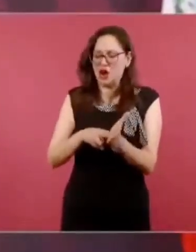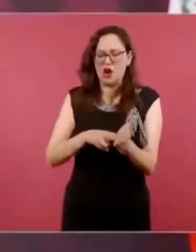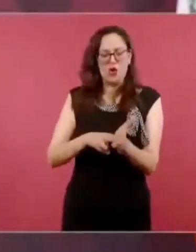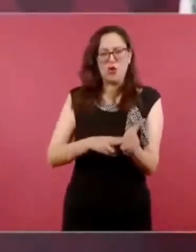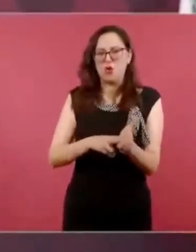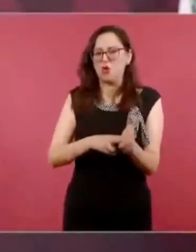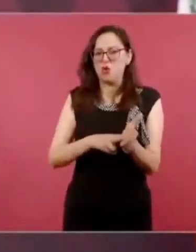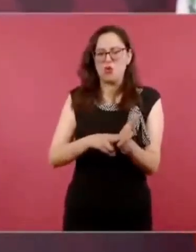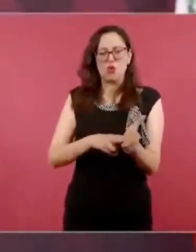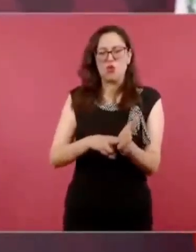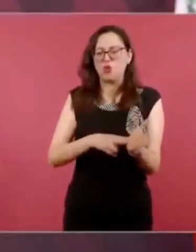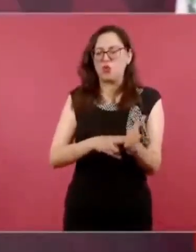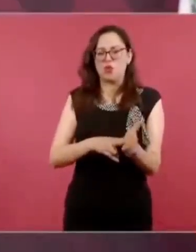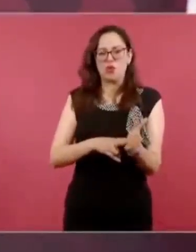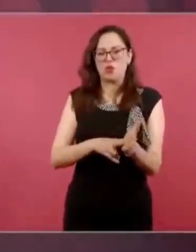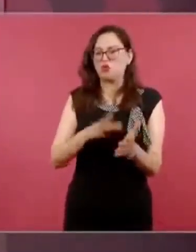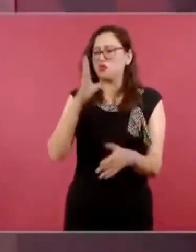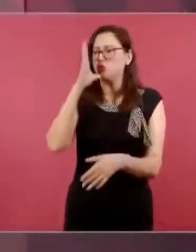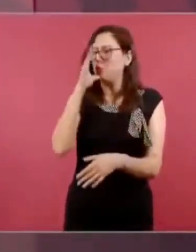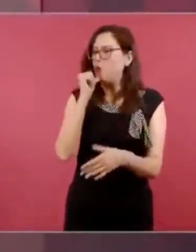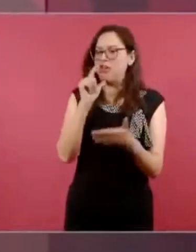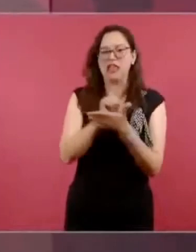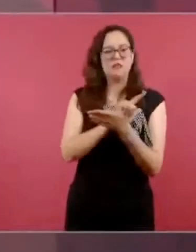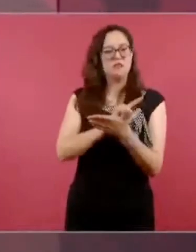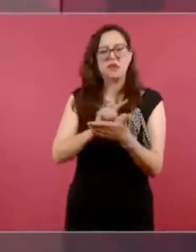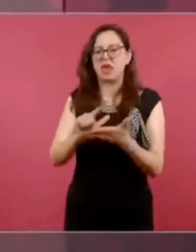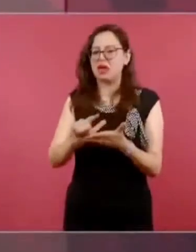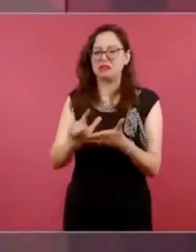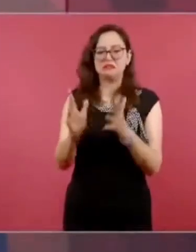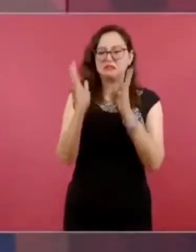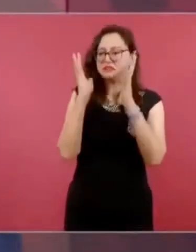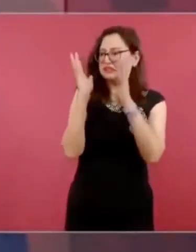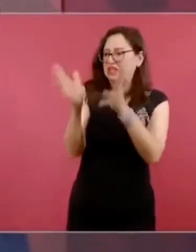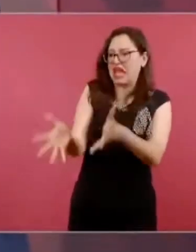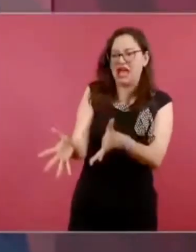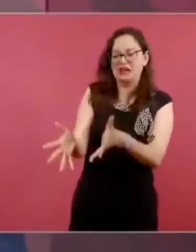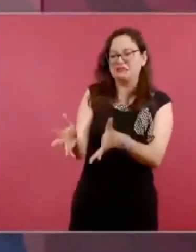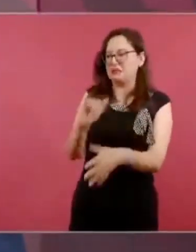borran ni con todo el agua de los océanos.